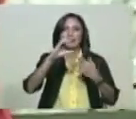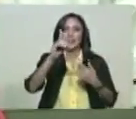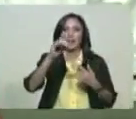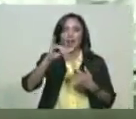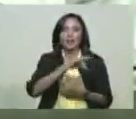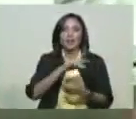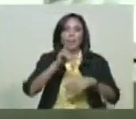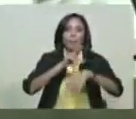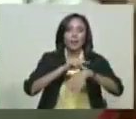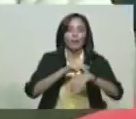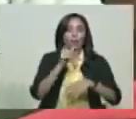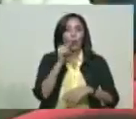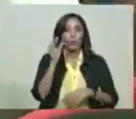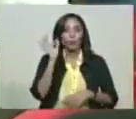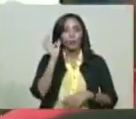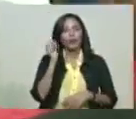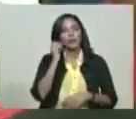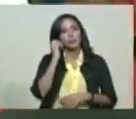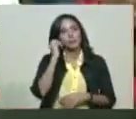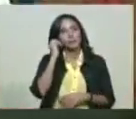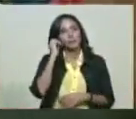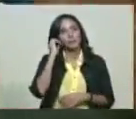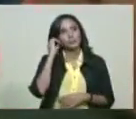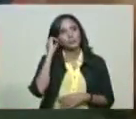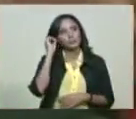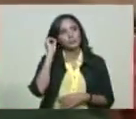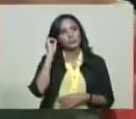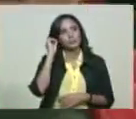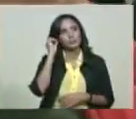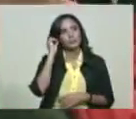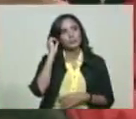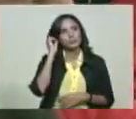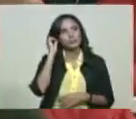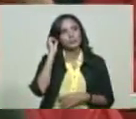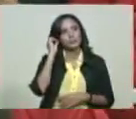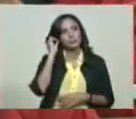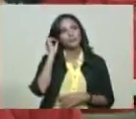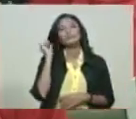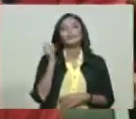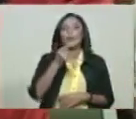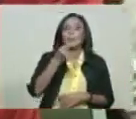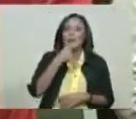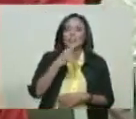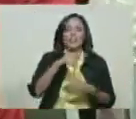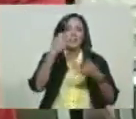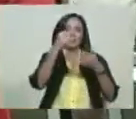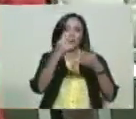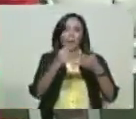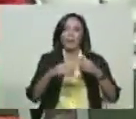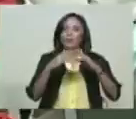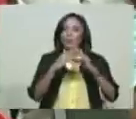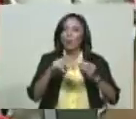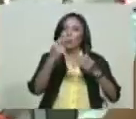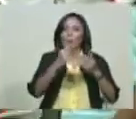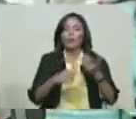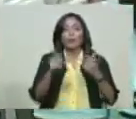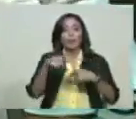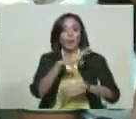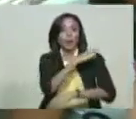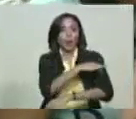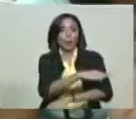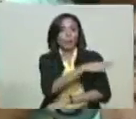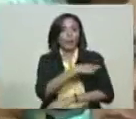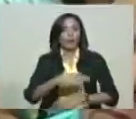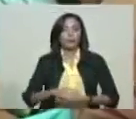en las medicinas en los cdr y en los campos y en los hospitales del